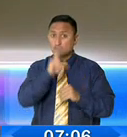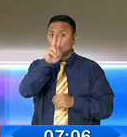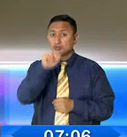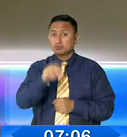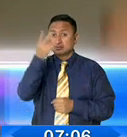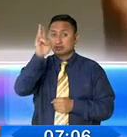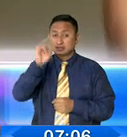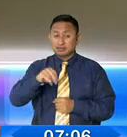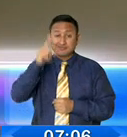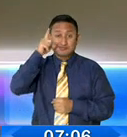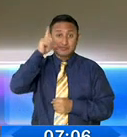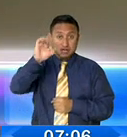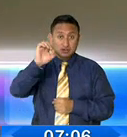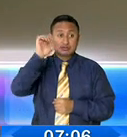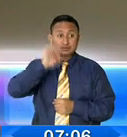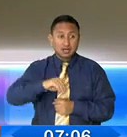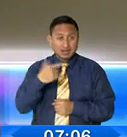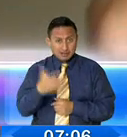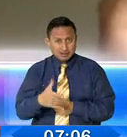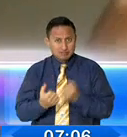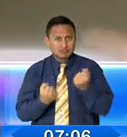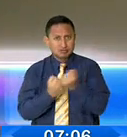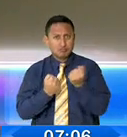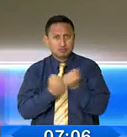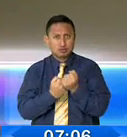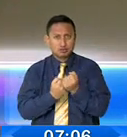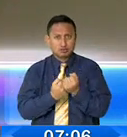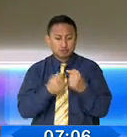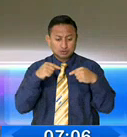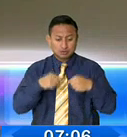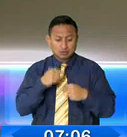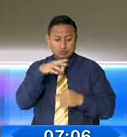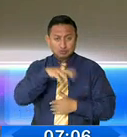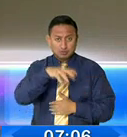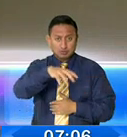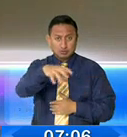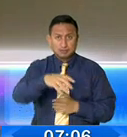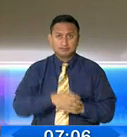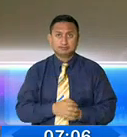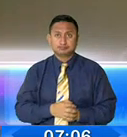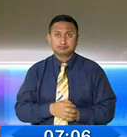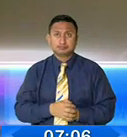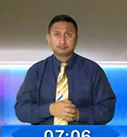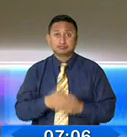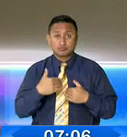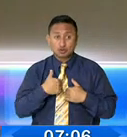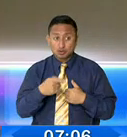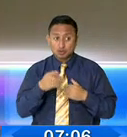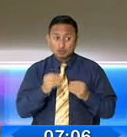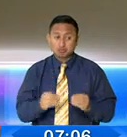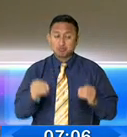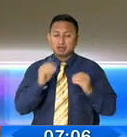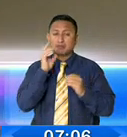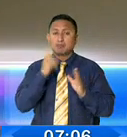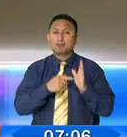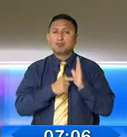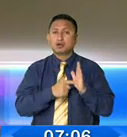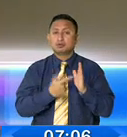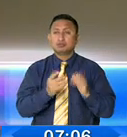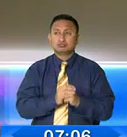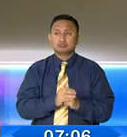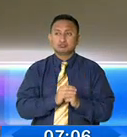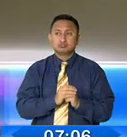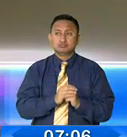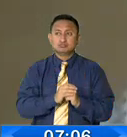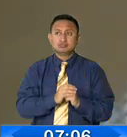Lasso ya tiene una votación específica en estas provincias. Y yo añadiría que, por ejemplo, en Tungurahua tenemos